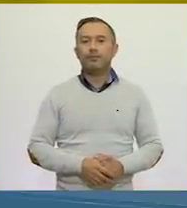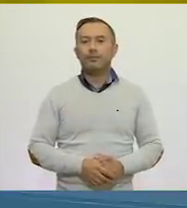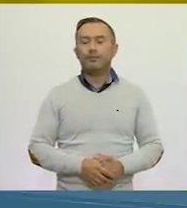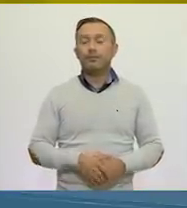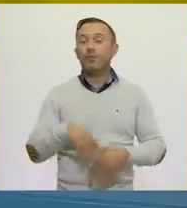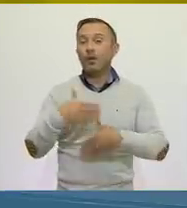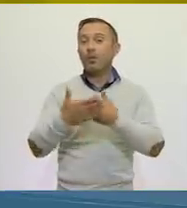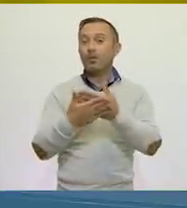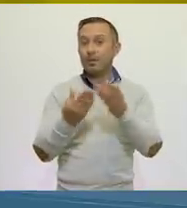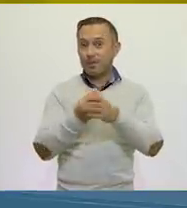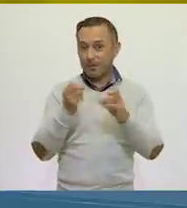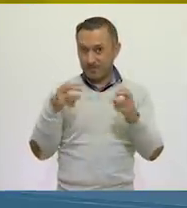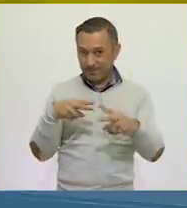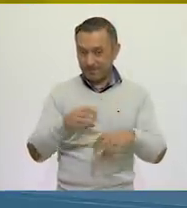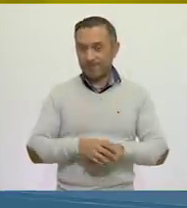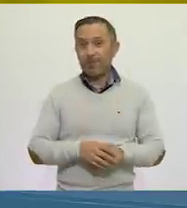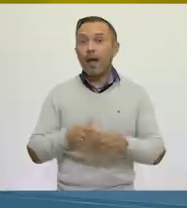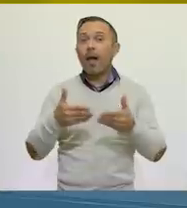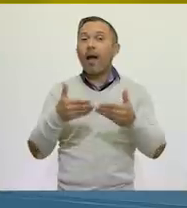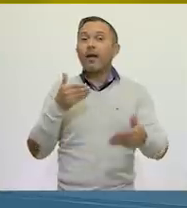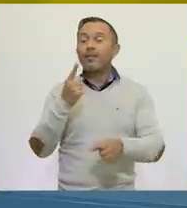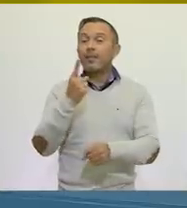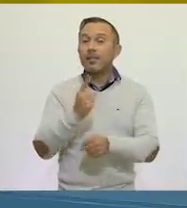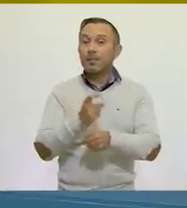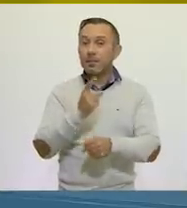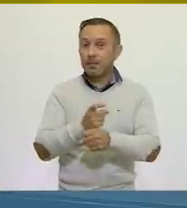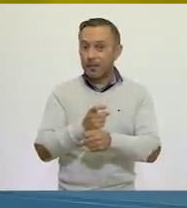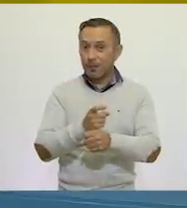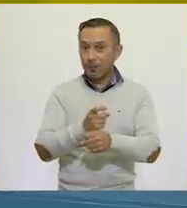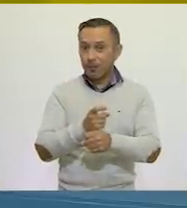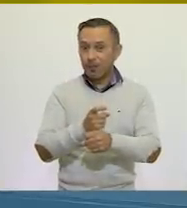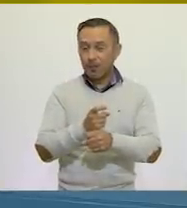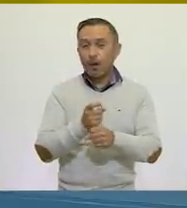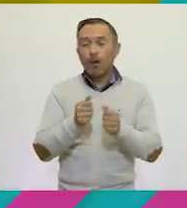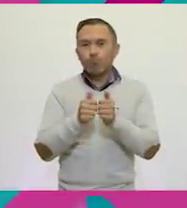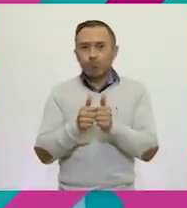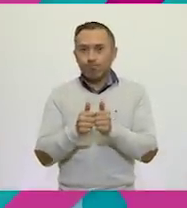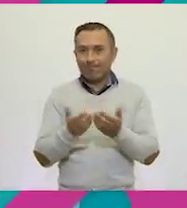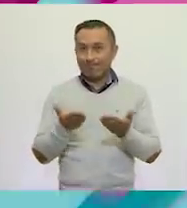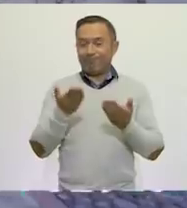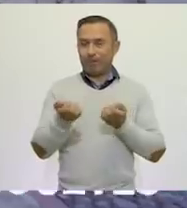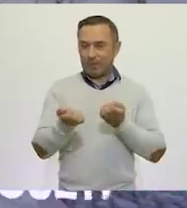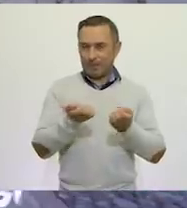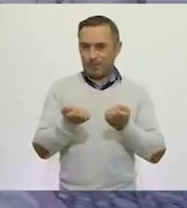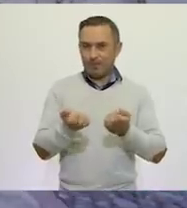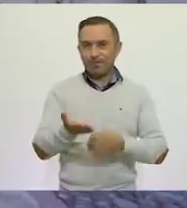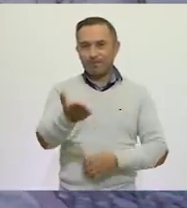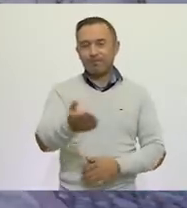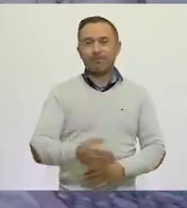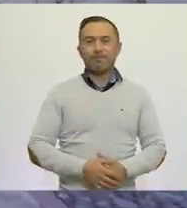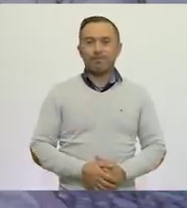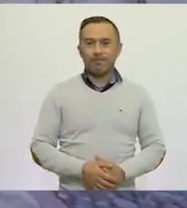Hasta la próxima. Pero antes vamos a movernos un poco.